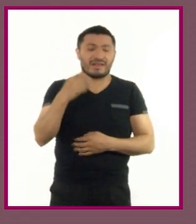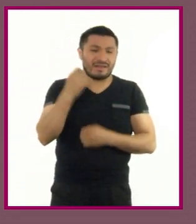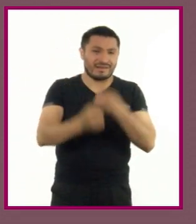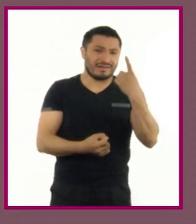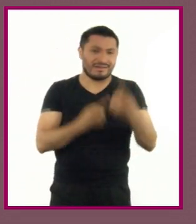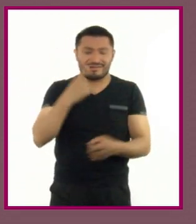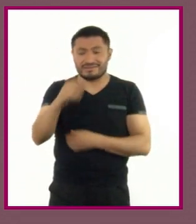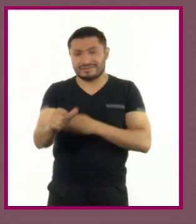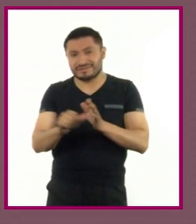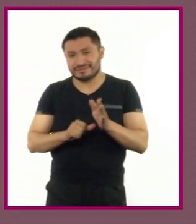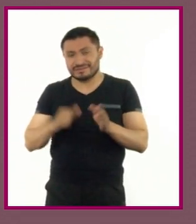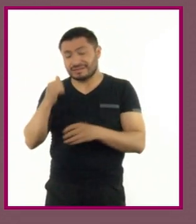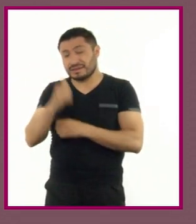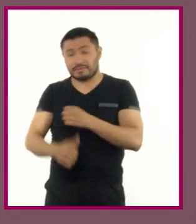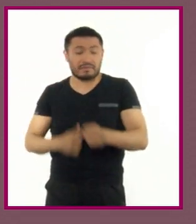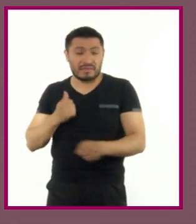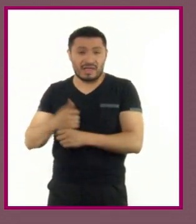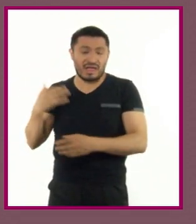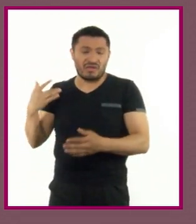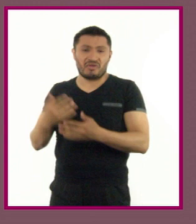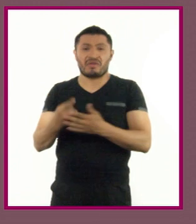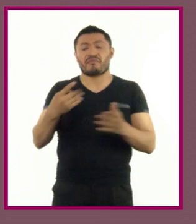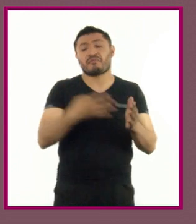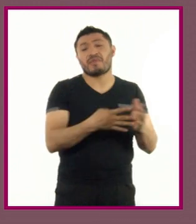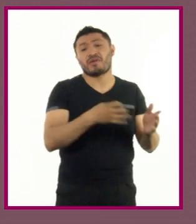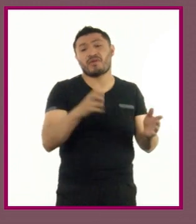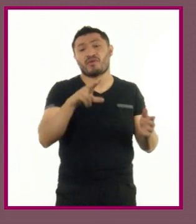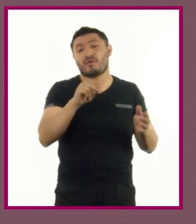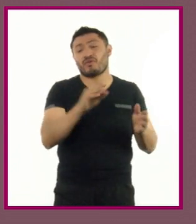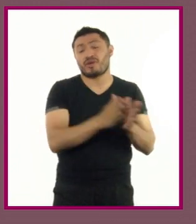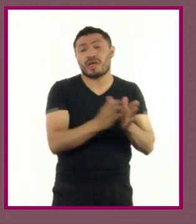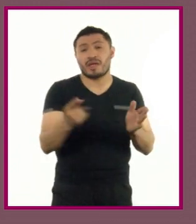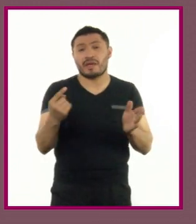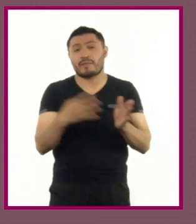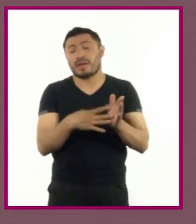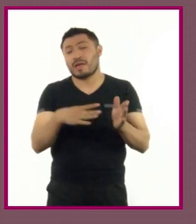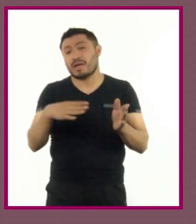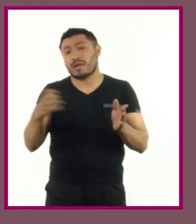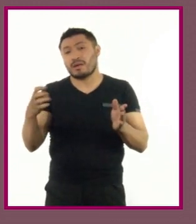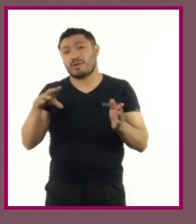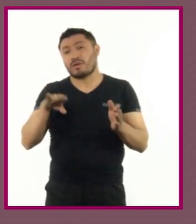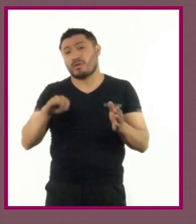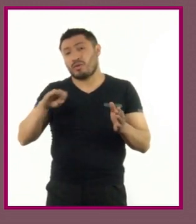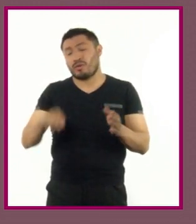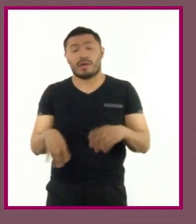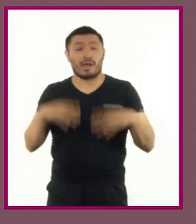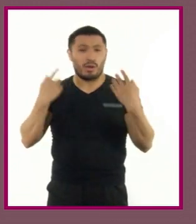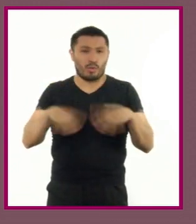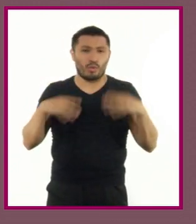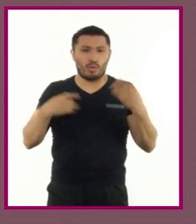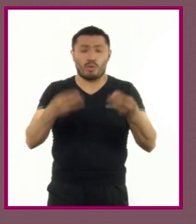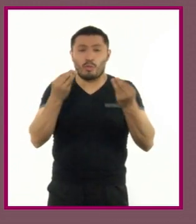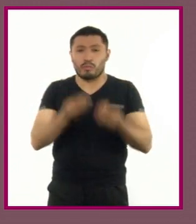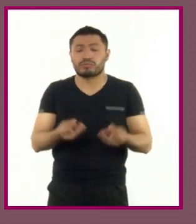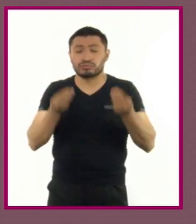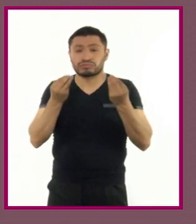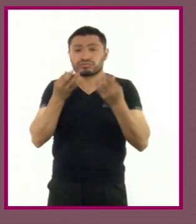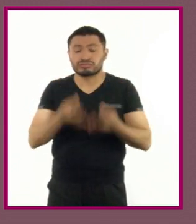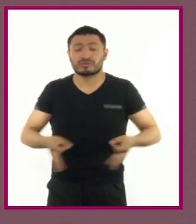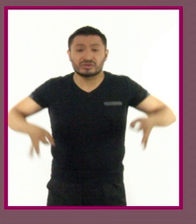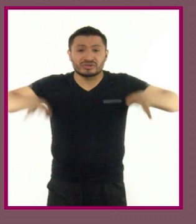de fines de los 80s, principios de los 90s, una gran integración